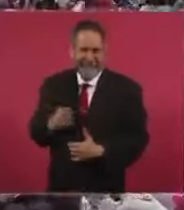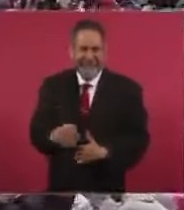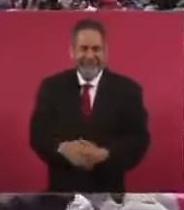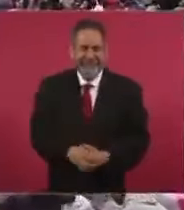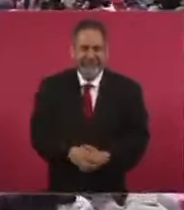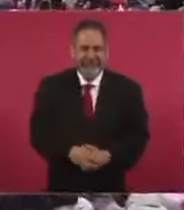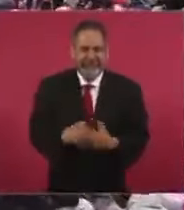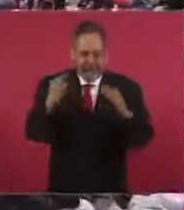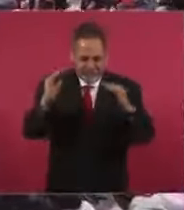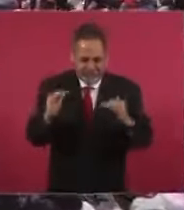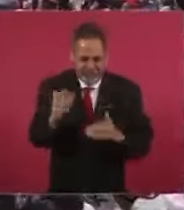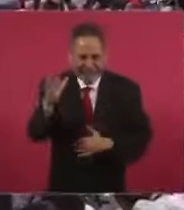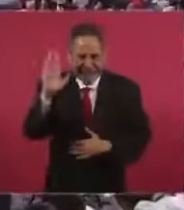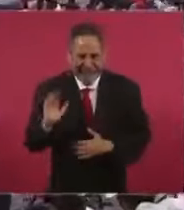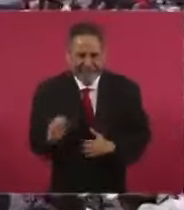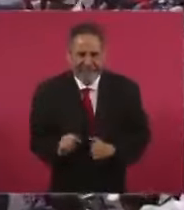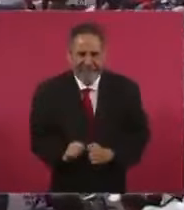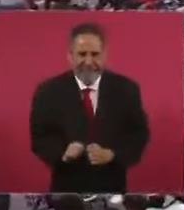Bájenla.